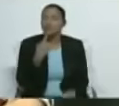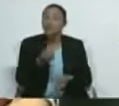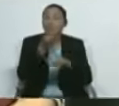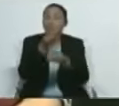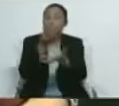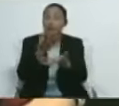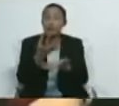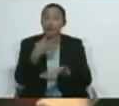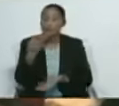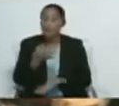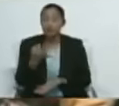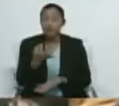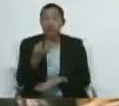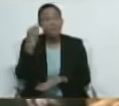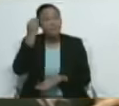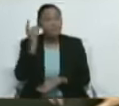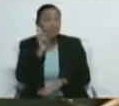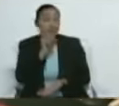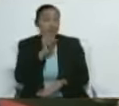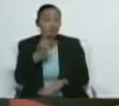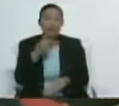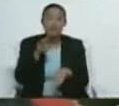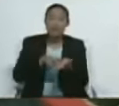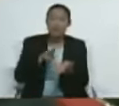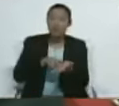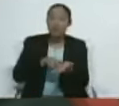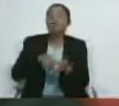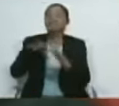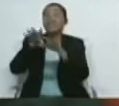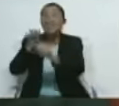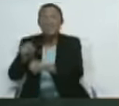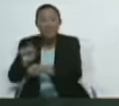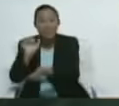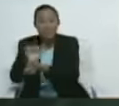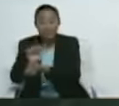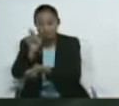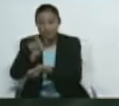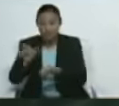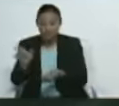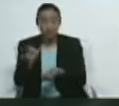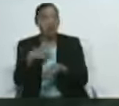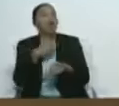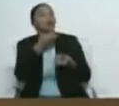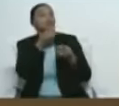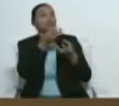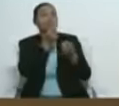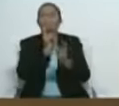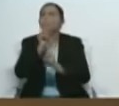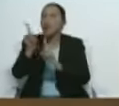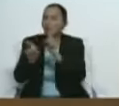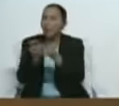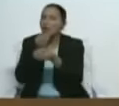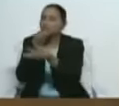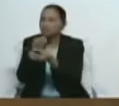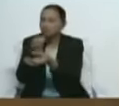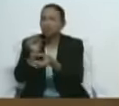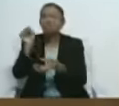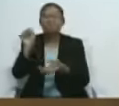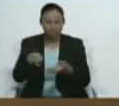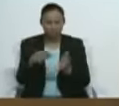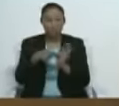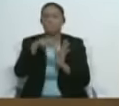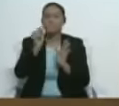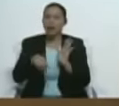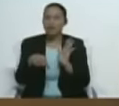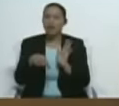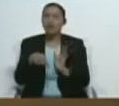o sea se detienen a las personas se presentan admiten los hechos se les imputa se les acusa y